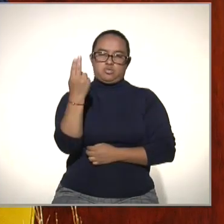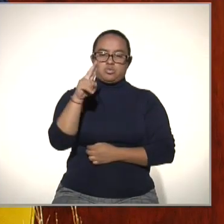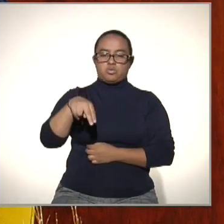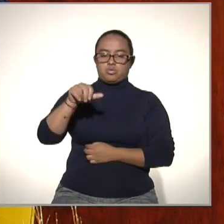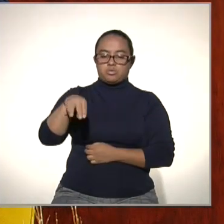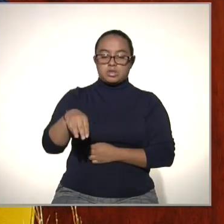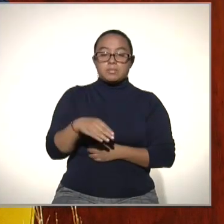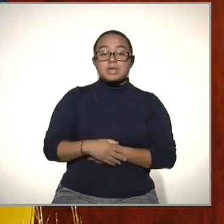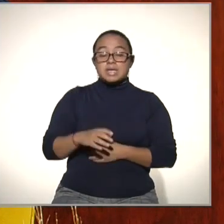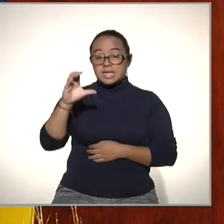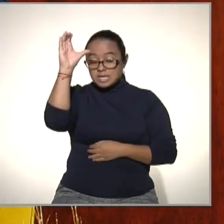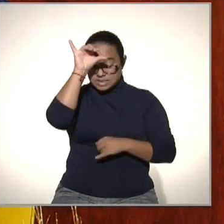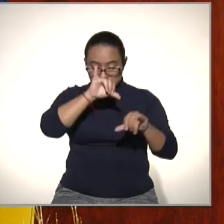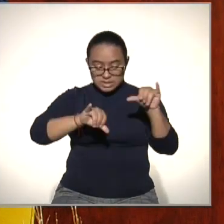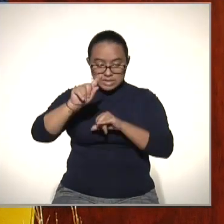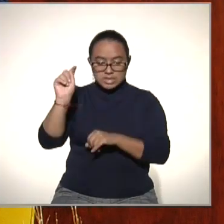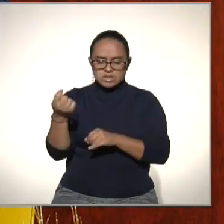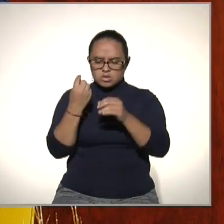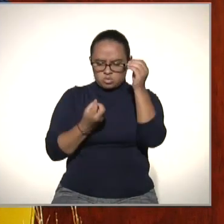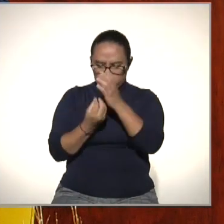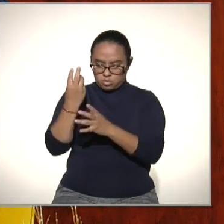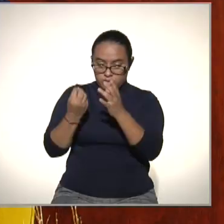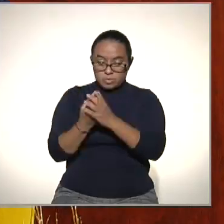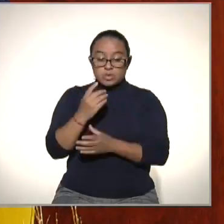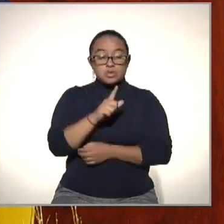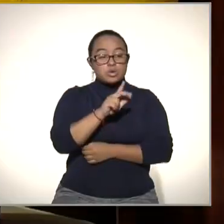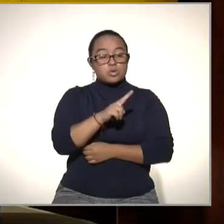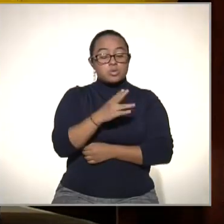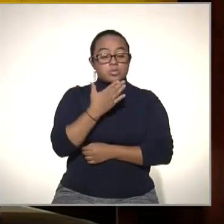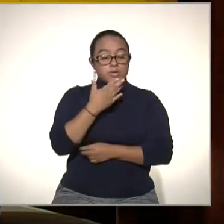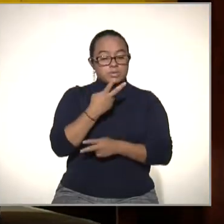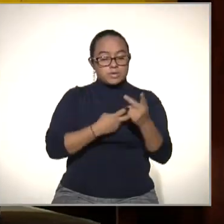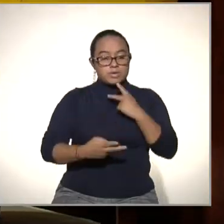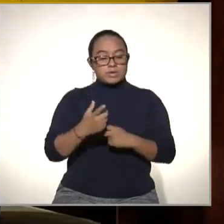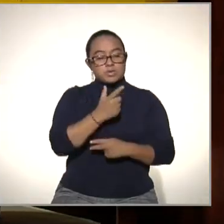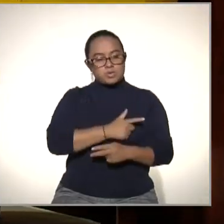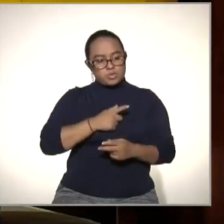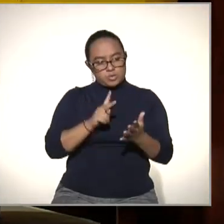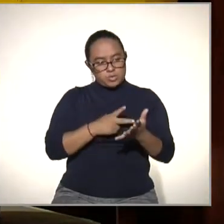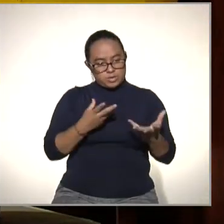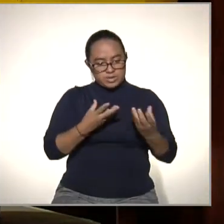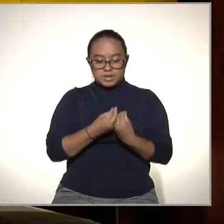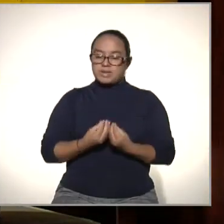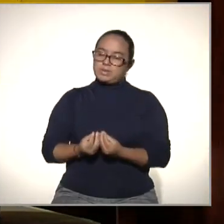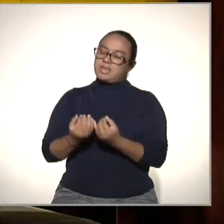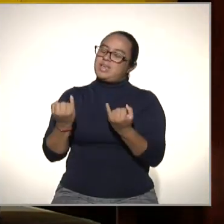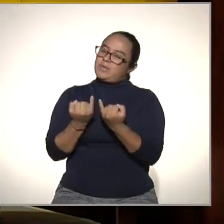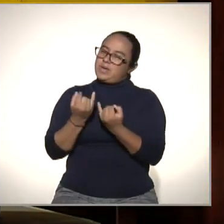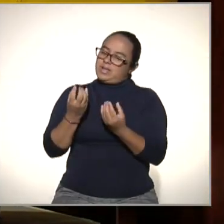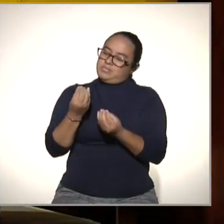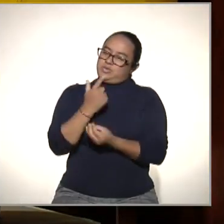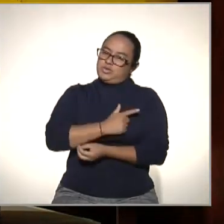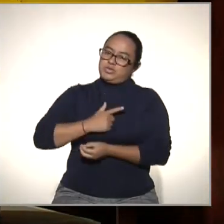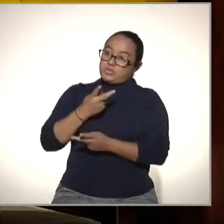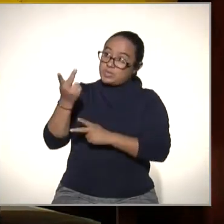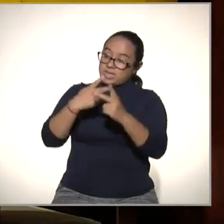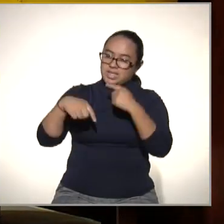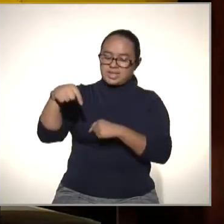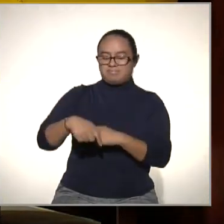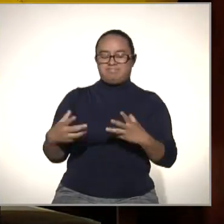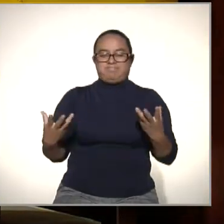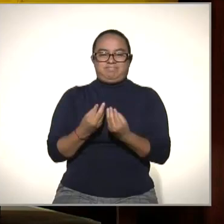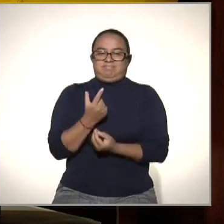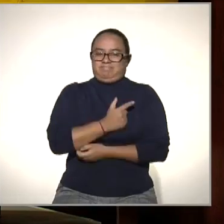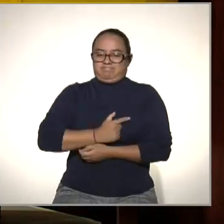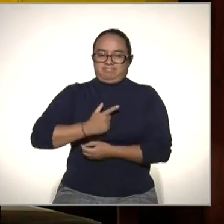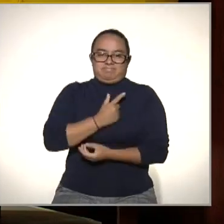género en la ciencia, la tecnología y la innovación. Lu, bienvenida, ¿cómo estás? Qué gusto tenerte otra vez aquí. Iván, muchísimas gracias. Para mí es un placer estar con ustedes compartiendo